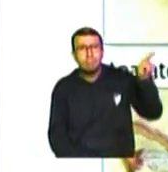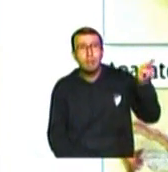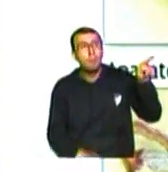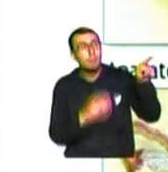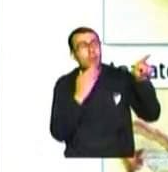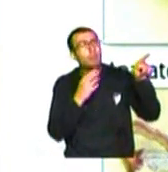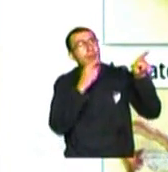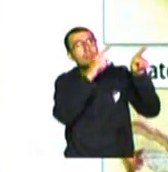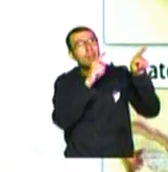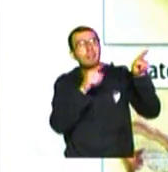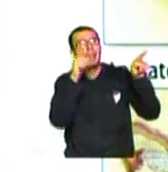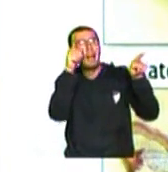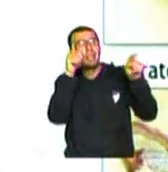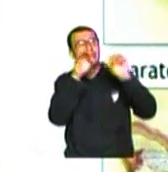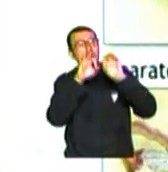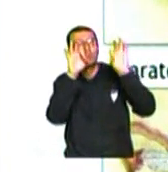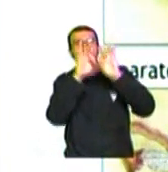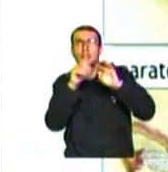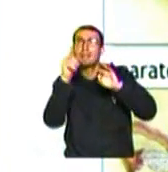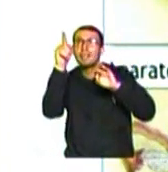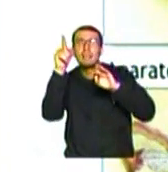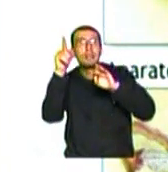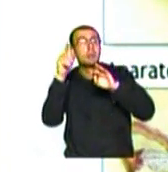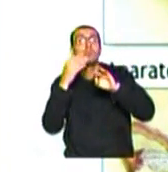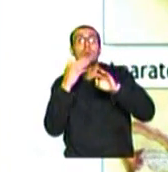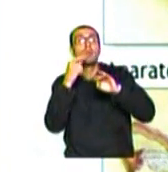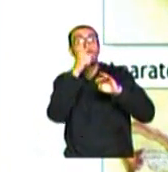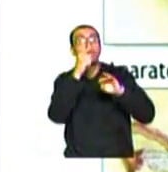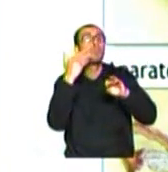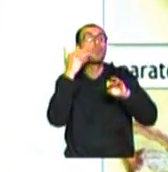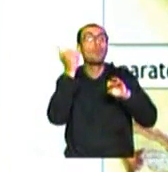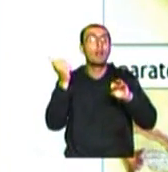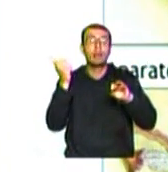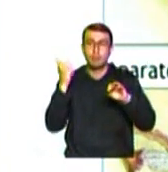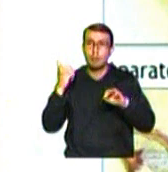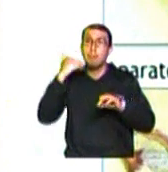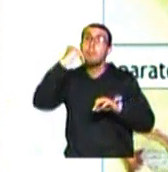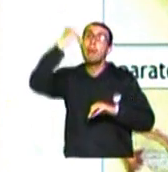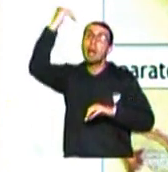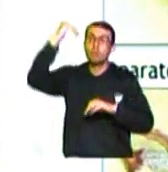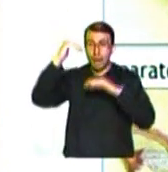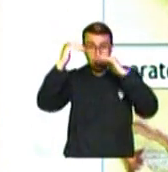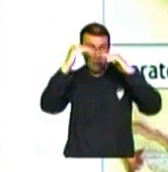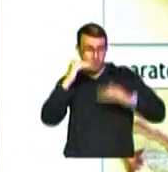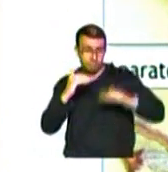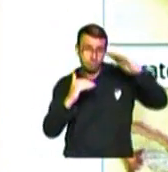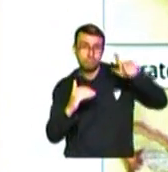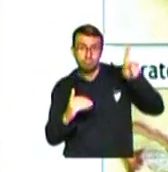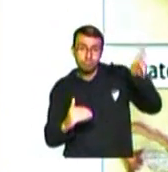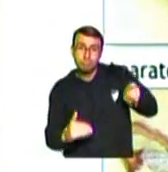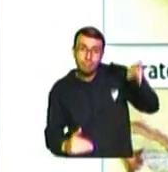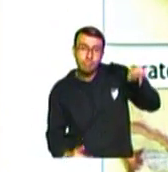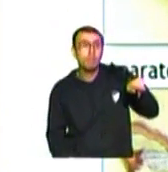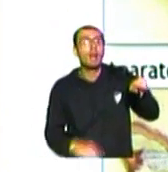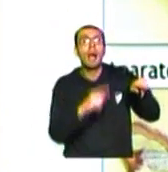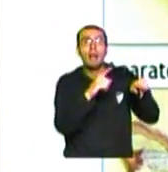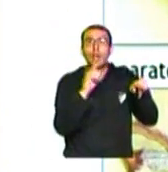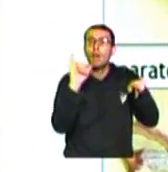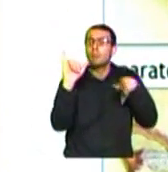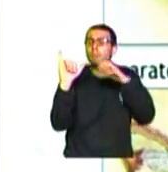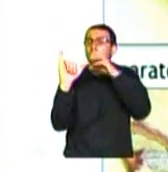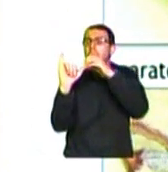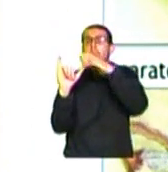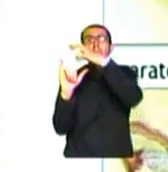cada punto que voy a hablar. Una, en la mujer mayor es muy importante el ovario. En el ovario pueden aparecer masas, y masas